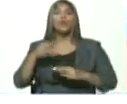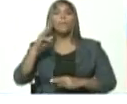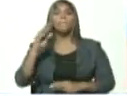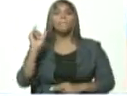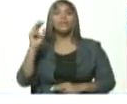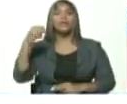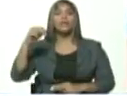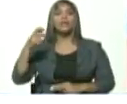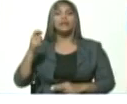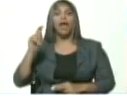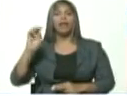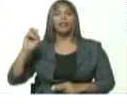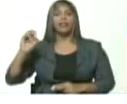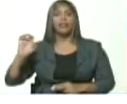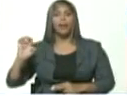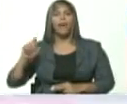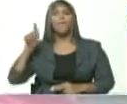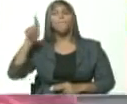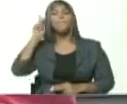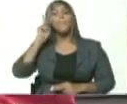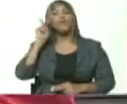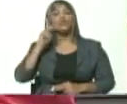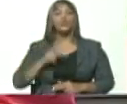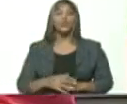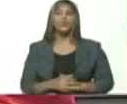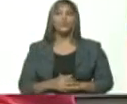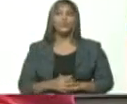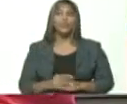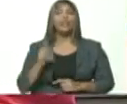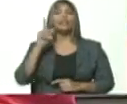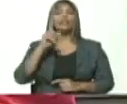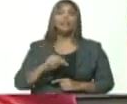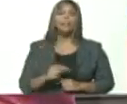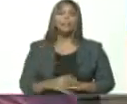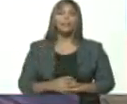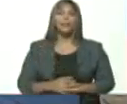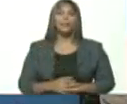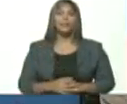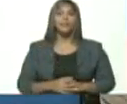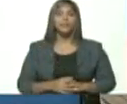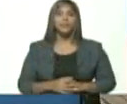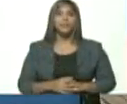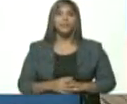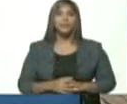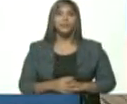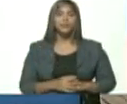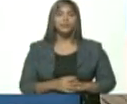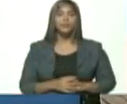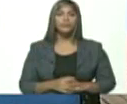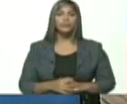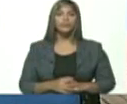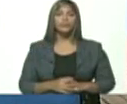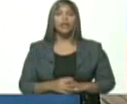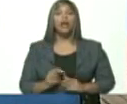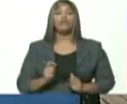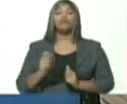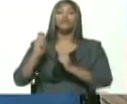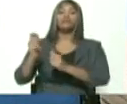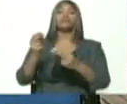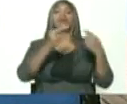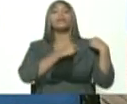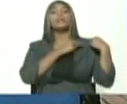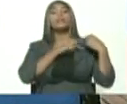profesor Eduardo Piñate, que además le ha asignado la responsabilidad